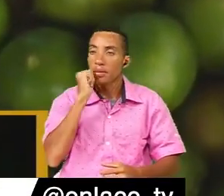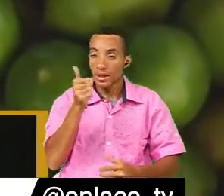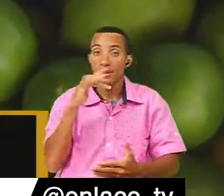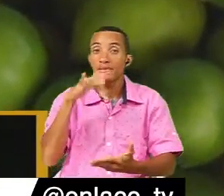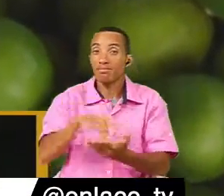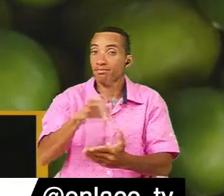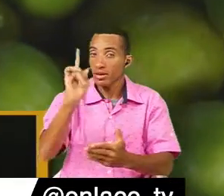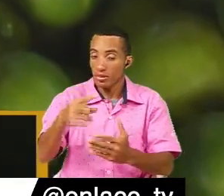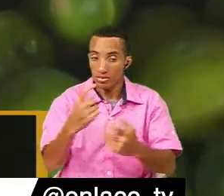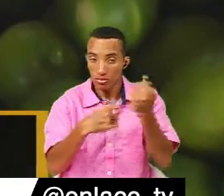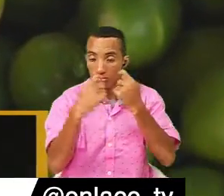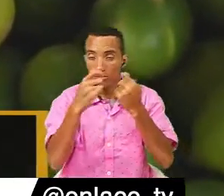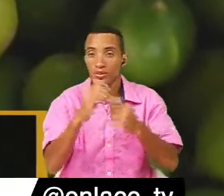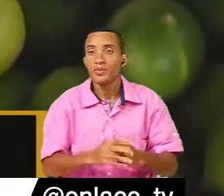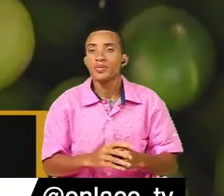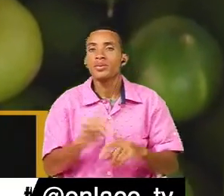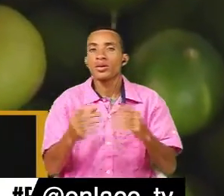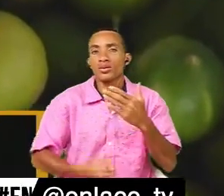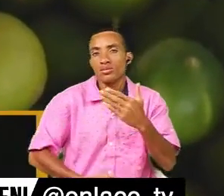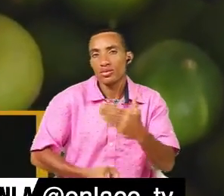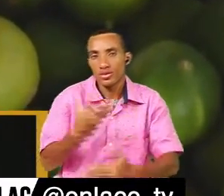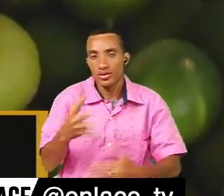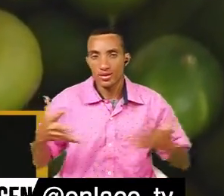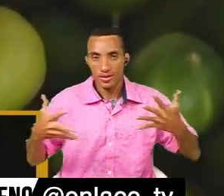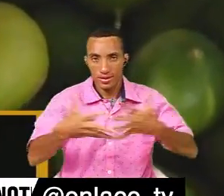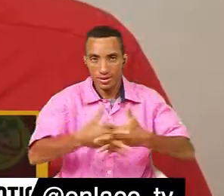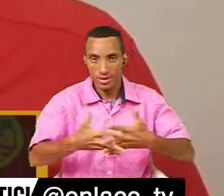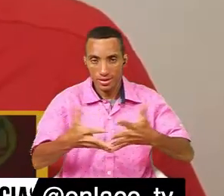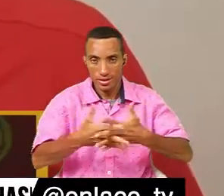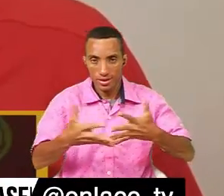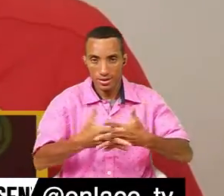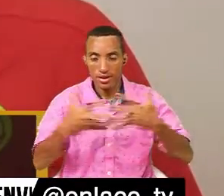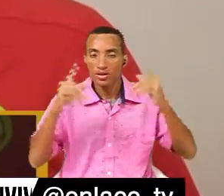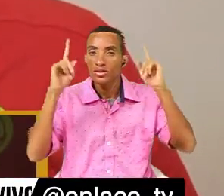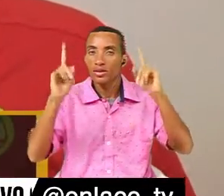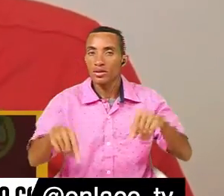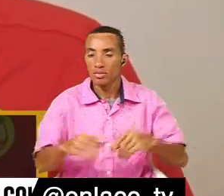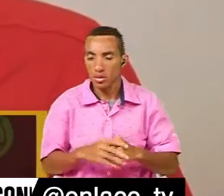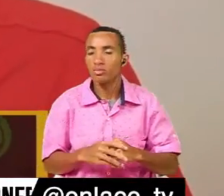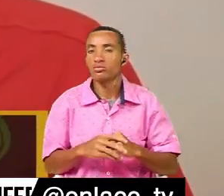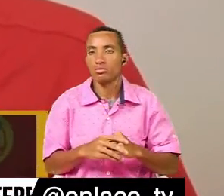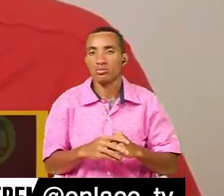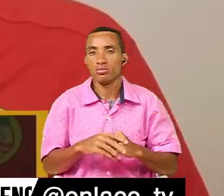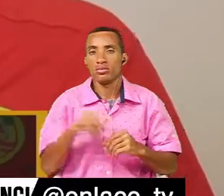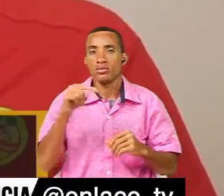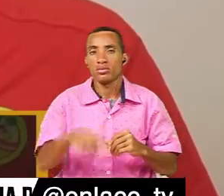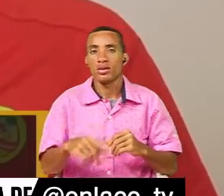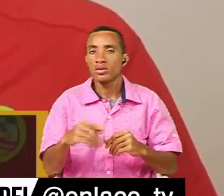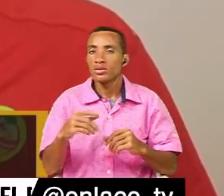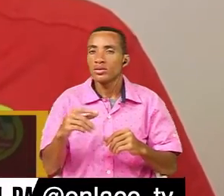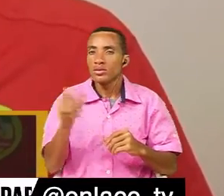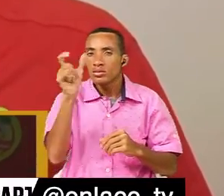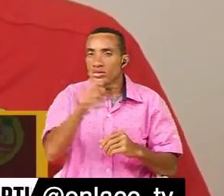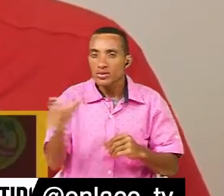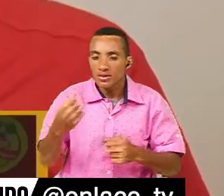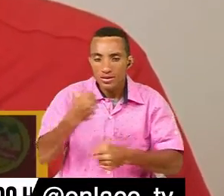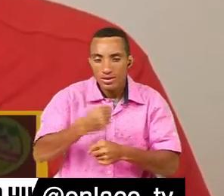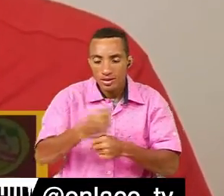también resaltar que los productores de arroz también mañana se van a sumar a este mercado campesino, entonces los productores de Barranca Bermeja o